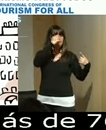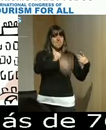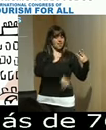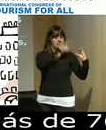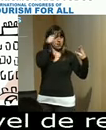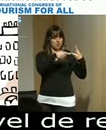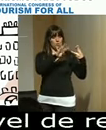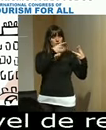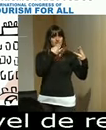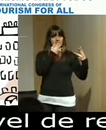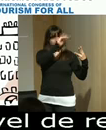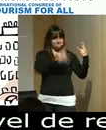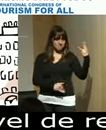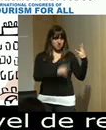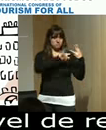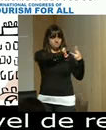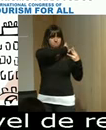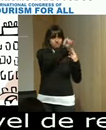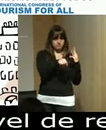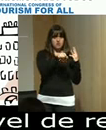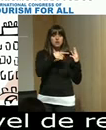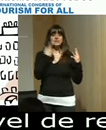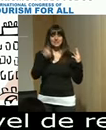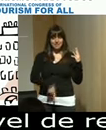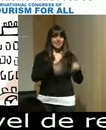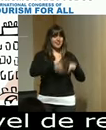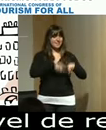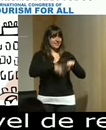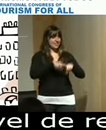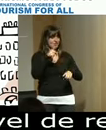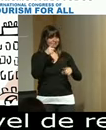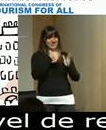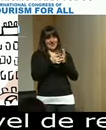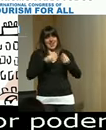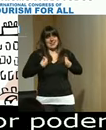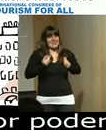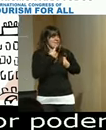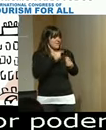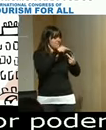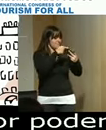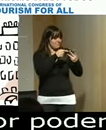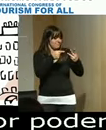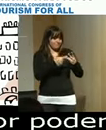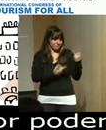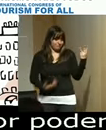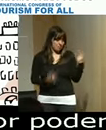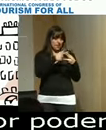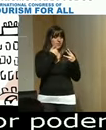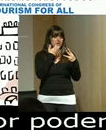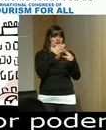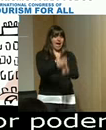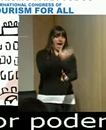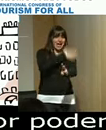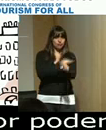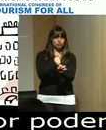Factores vinculados al estilo de vida introduce también matices dentro de cada grupo de edad. Las personas que han ocupado empleos de alta cualificación o